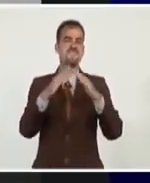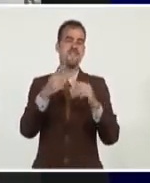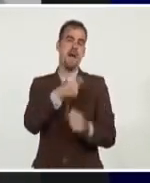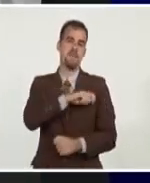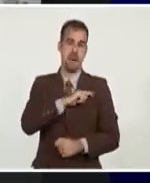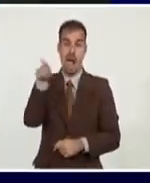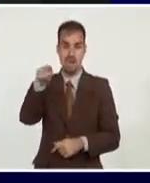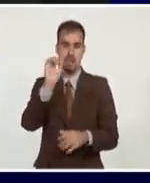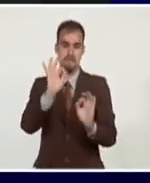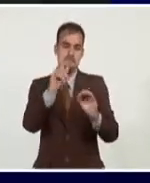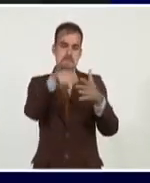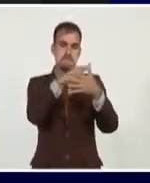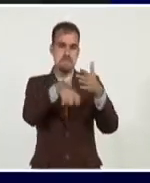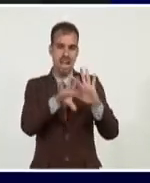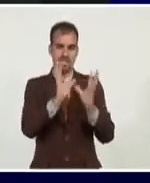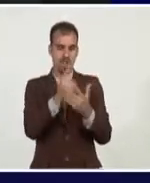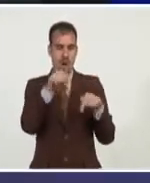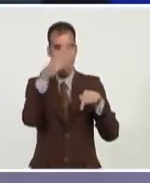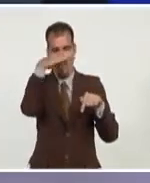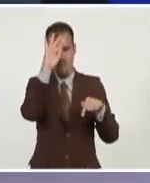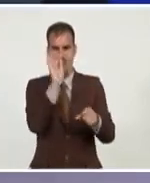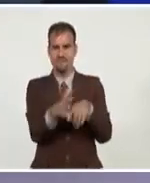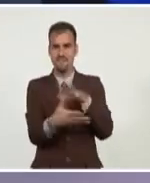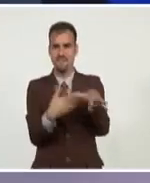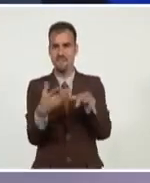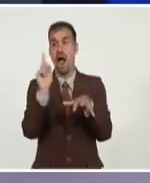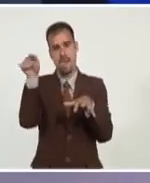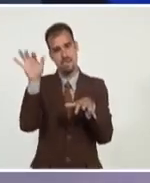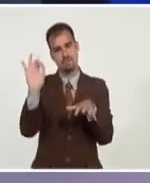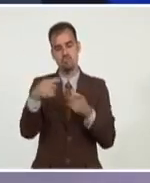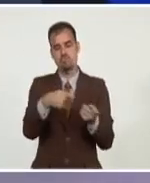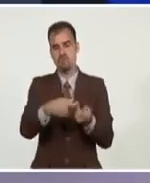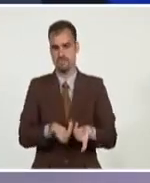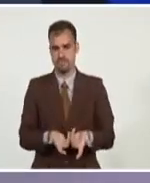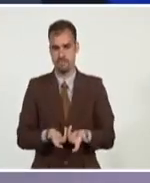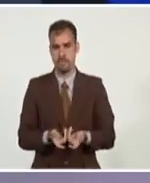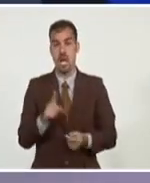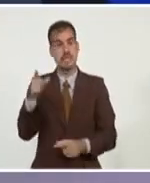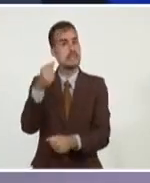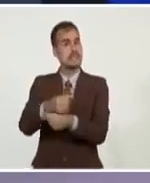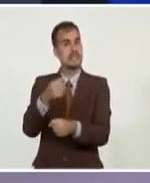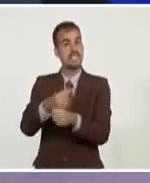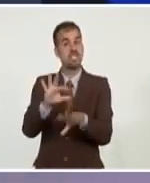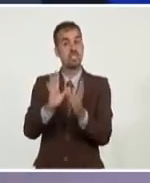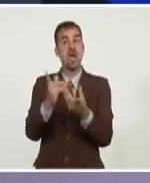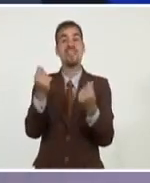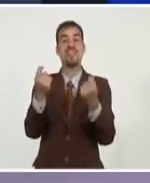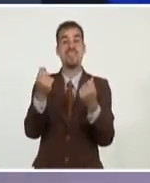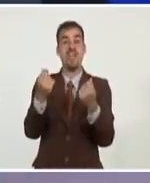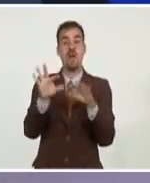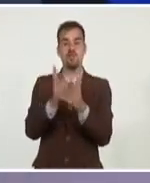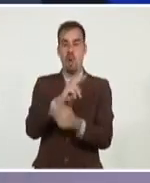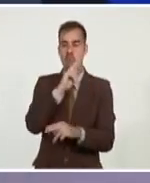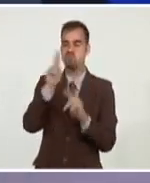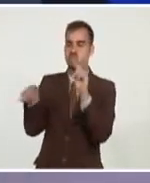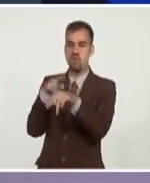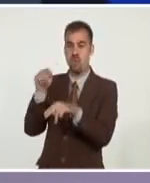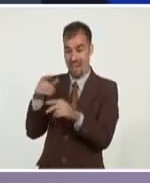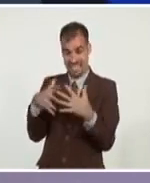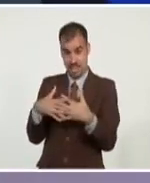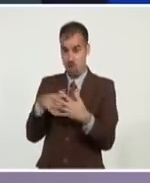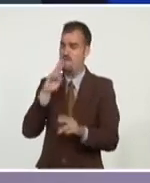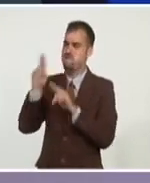acciones de San Isidro, tiene la importante, oigan, la importante tarea de recepcionar dinero del que envían entidades norteamericanas, entre ellas